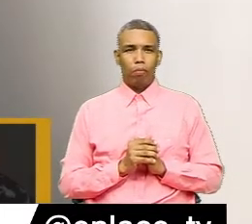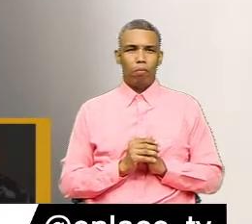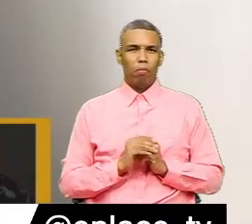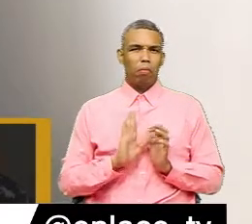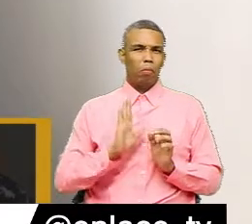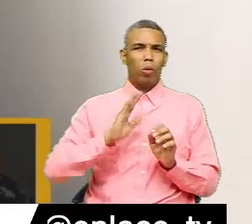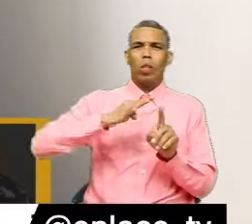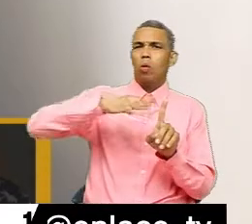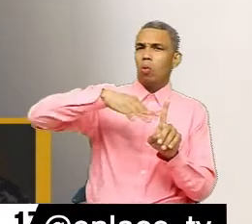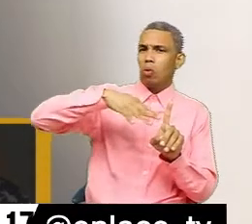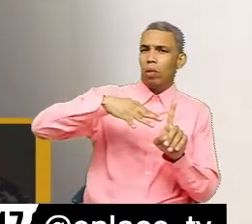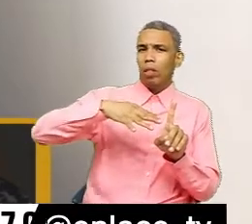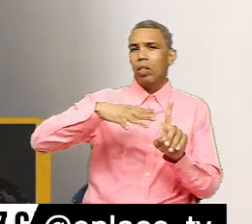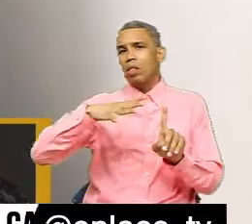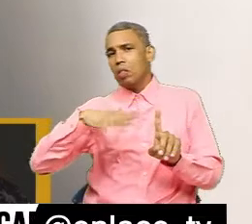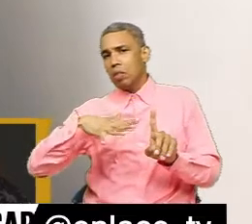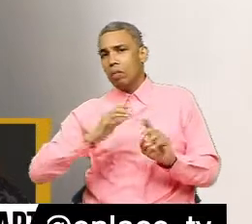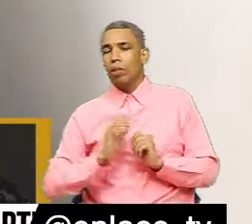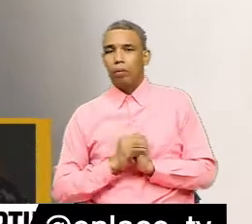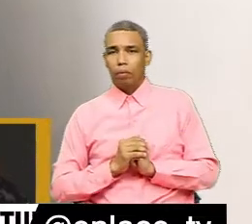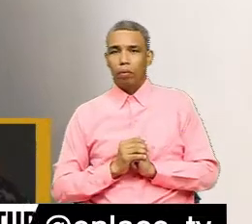4 o 5 meses se empezó a agredir el dedito,